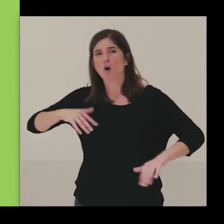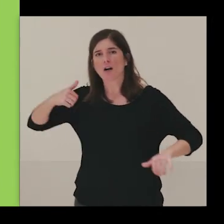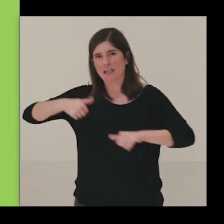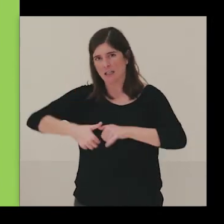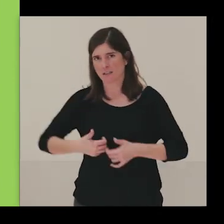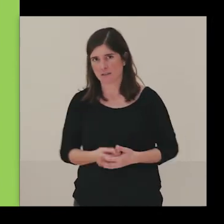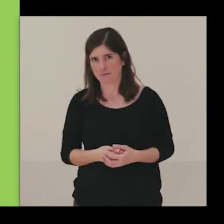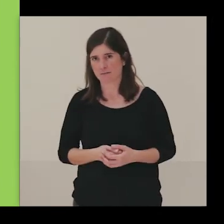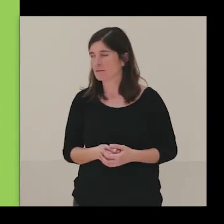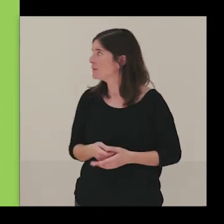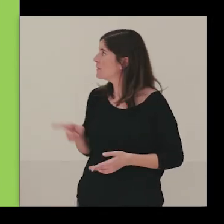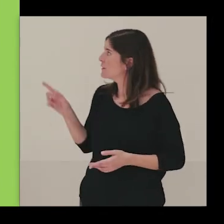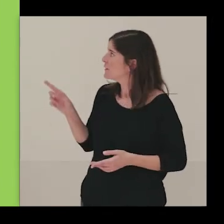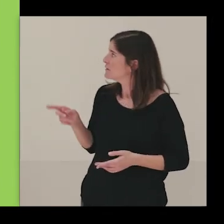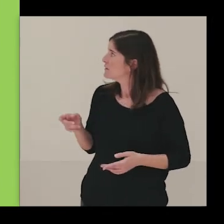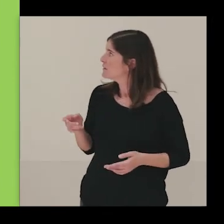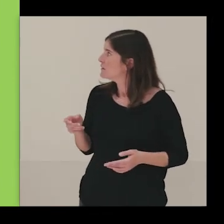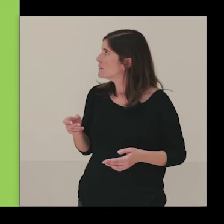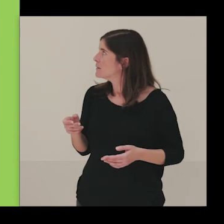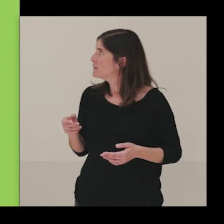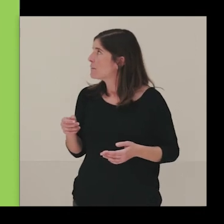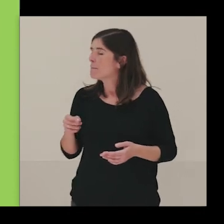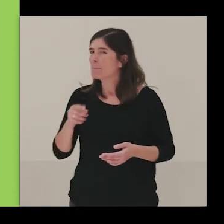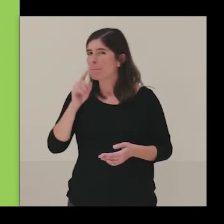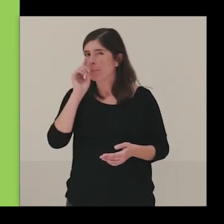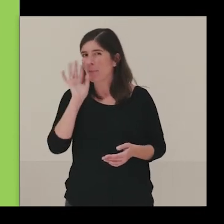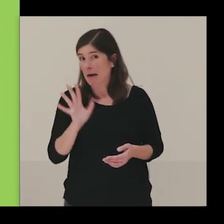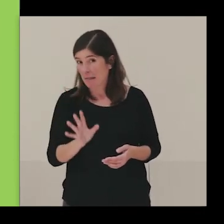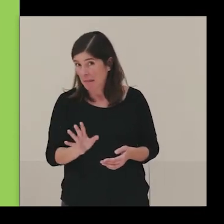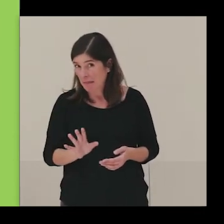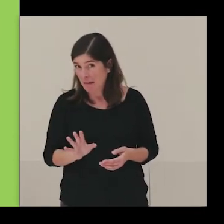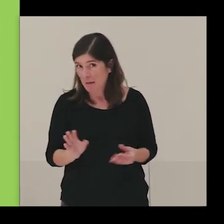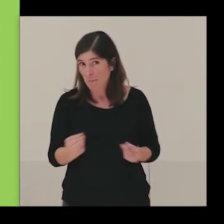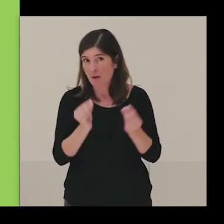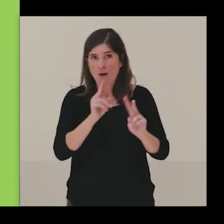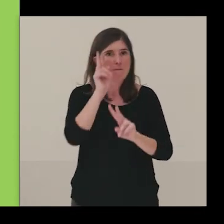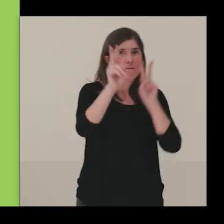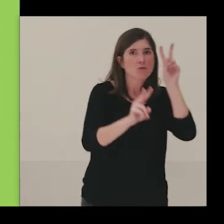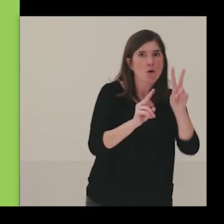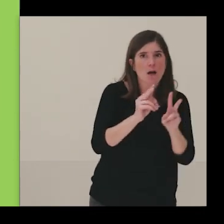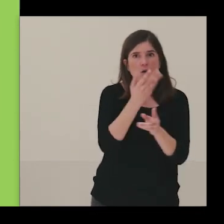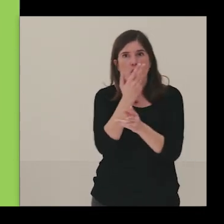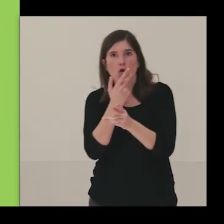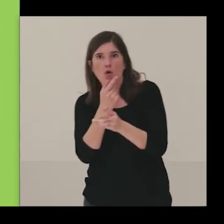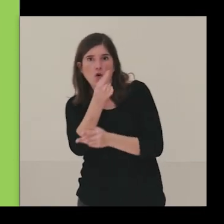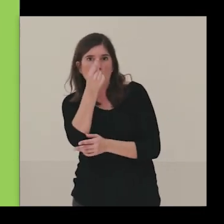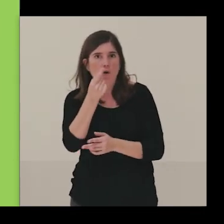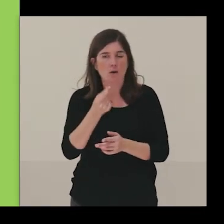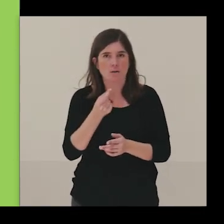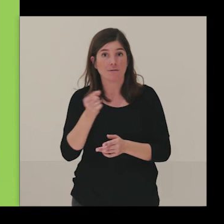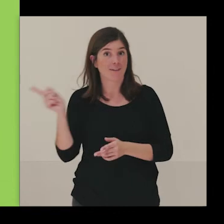En un momento dado, pues uno puede pensar, claro, los colores, algunos elementos, como que es más comprensible. ¡Puf! Madre mía la guerra que nos